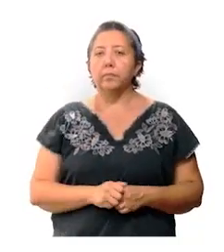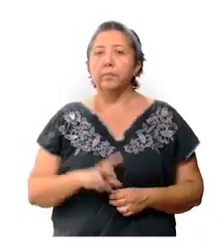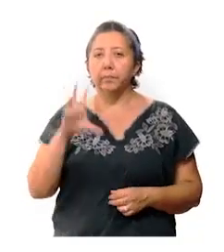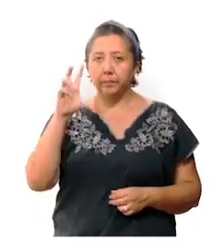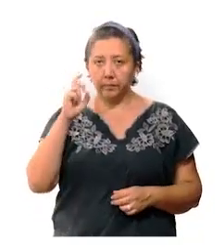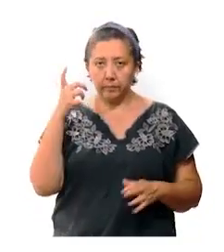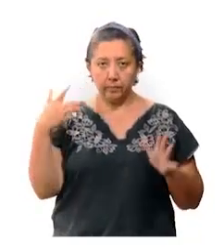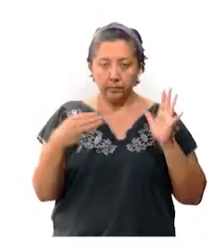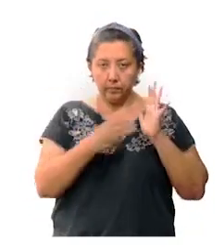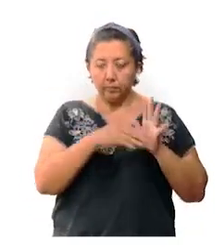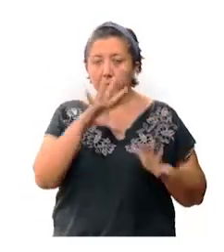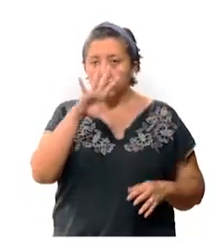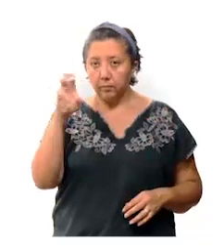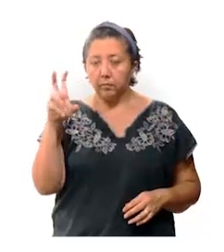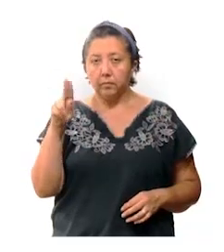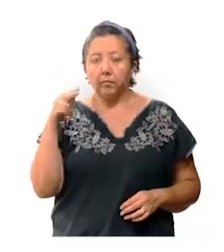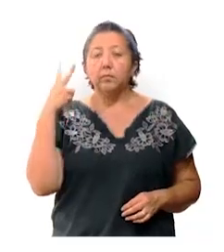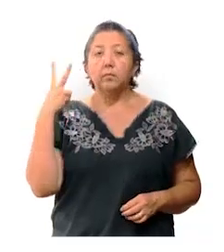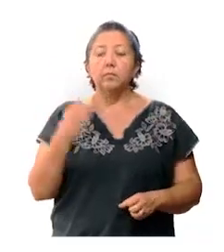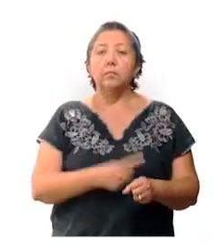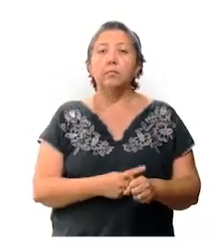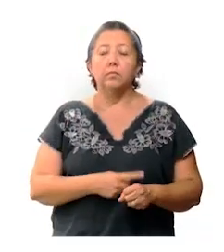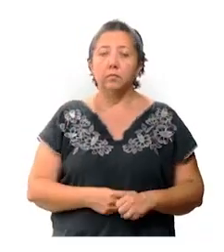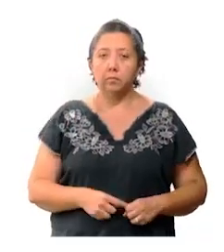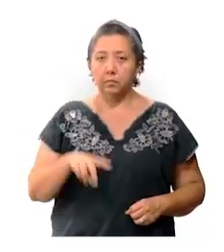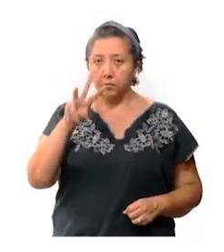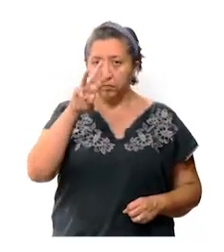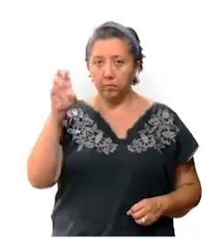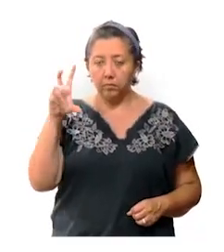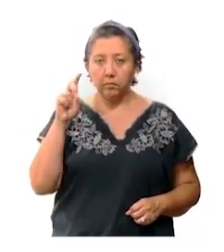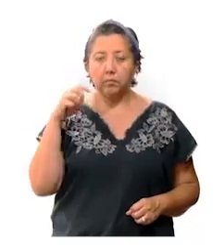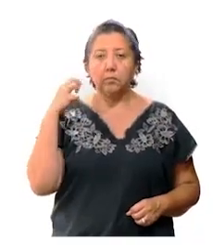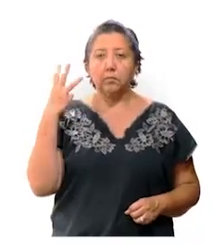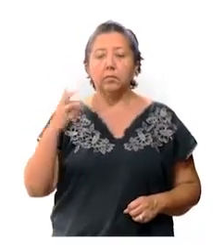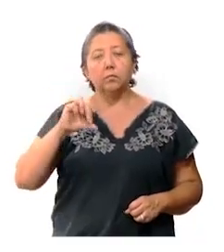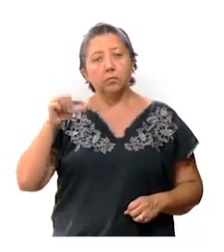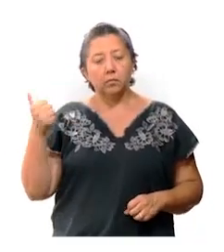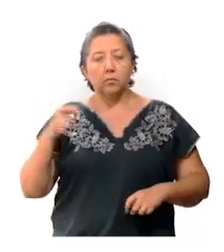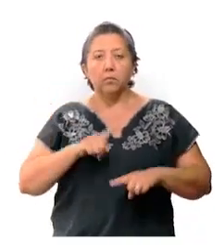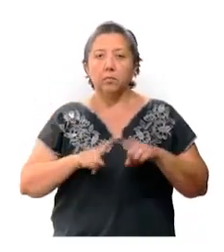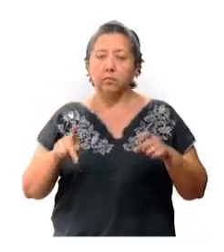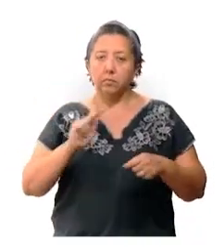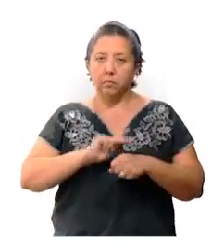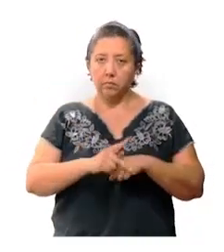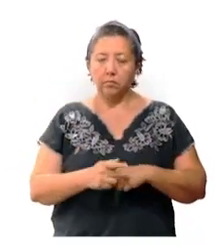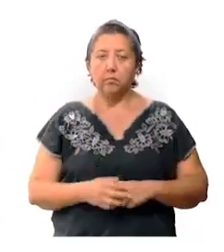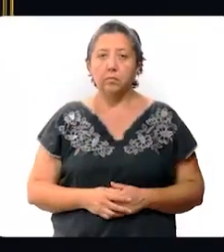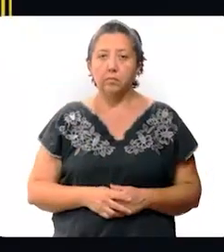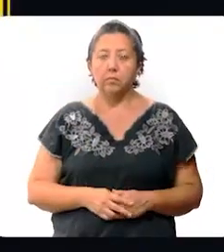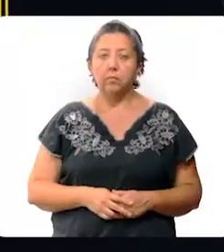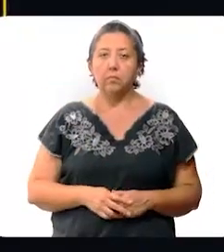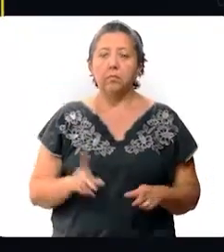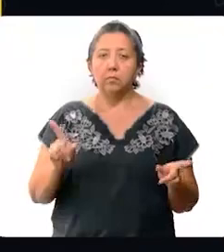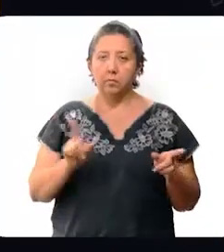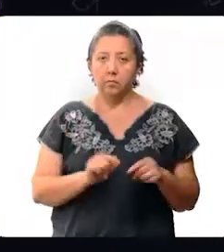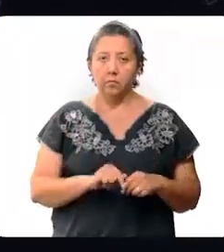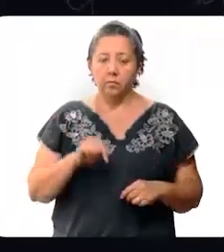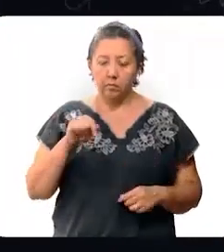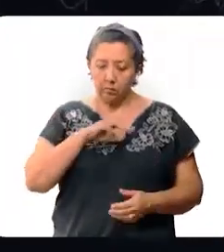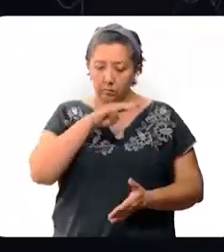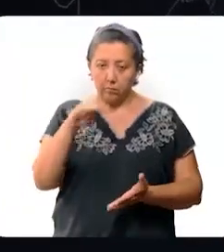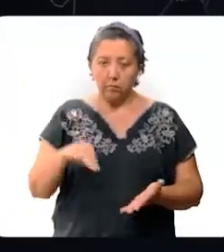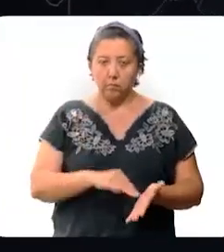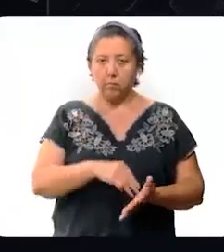los 38,582 casos positivos, 333 son de otro país u otro estado. Específicamente,